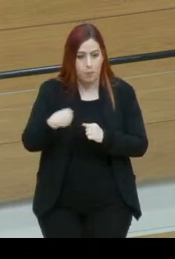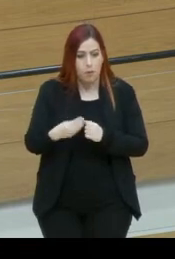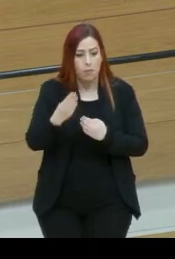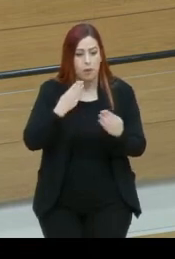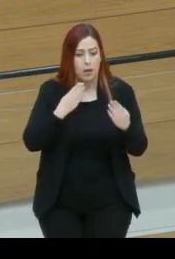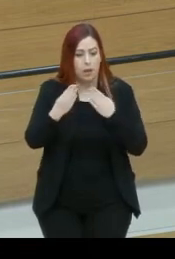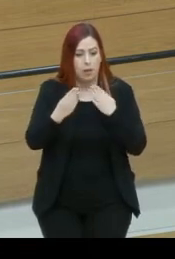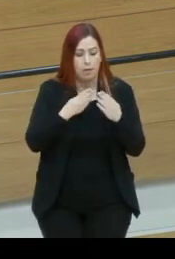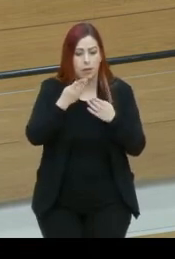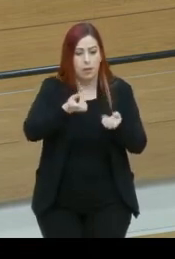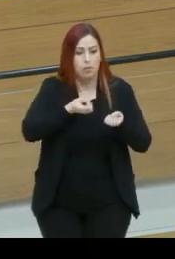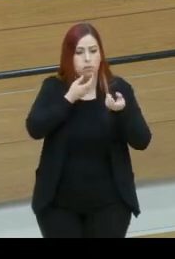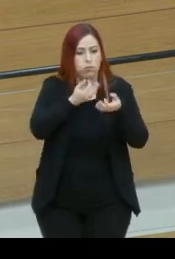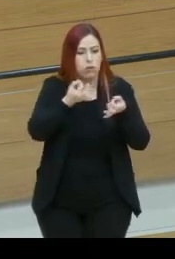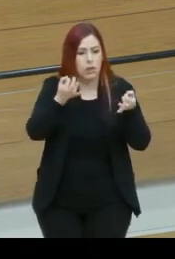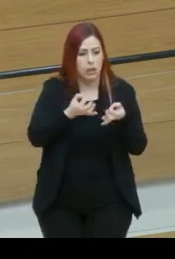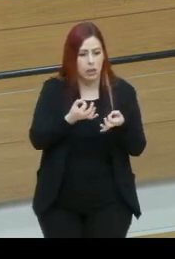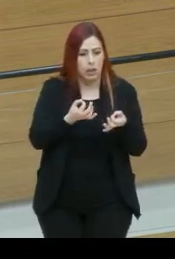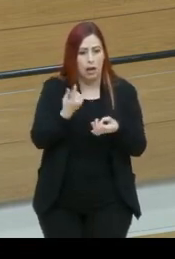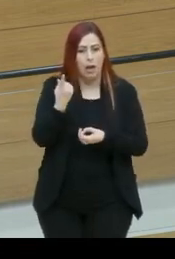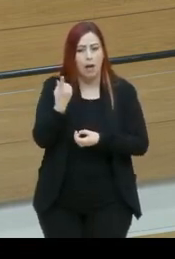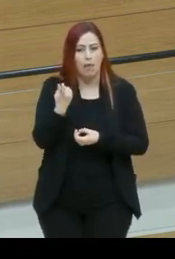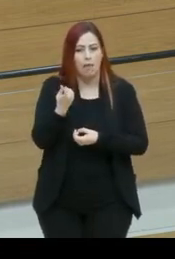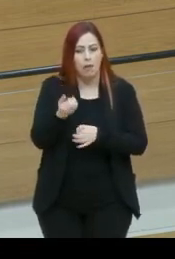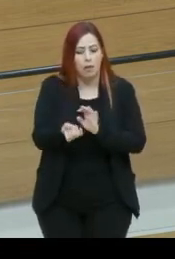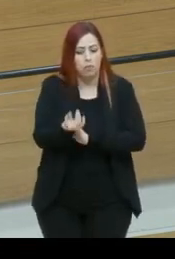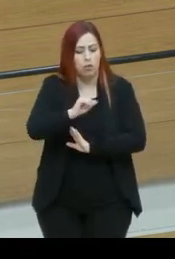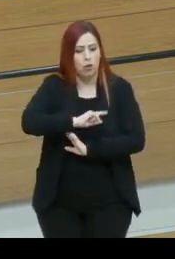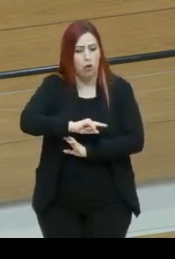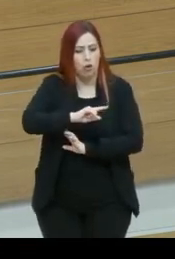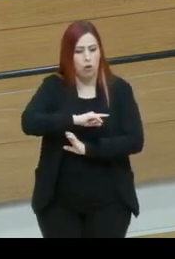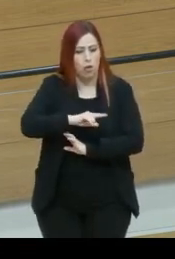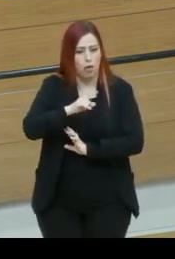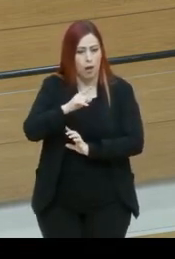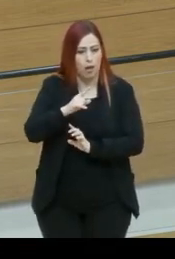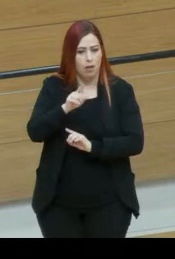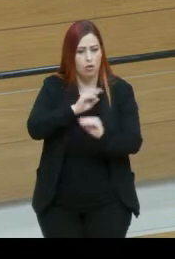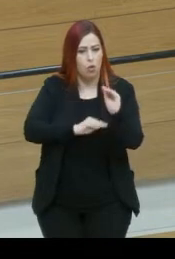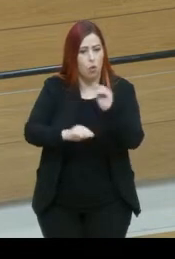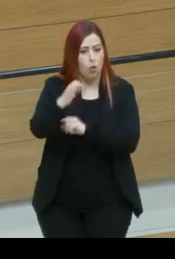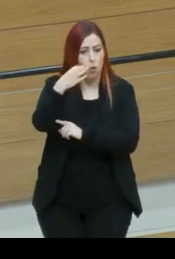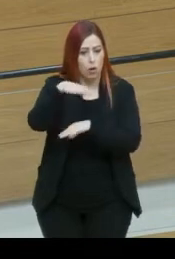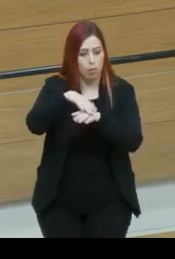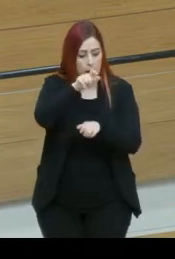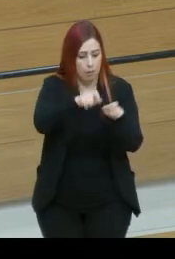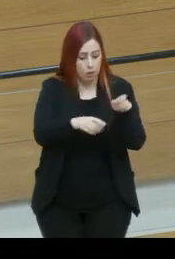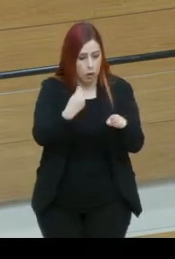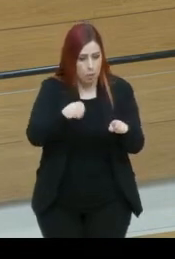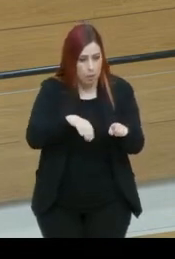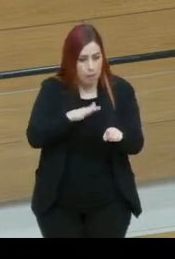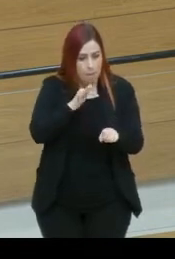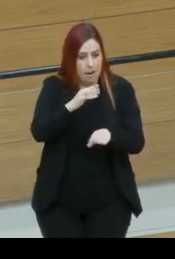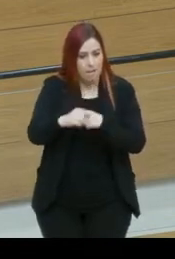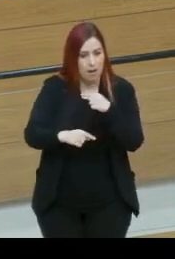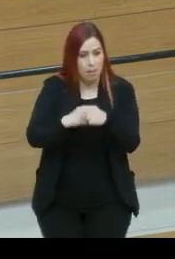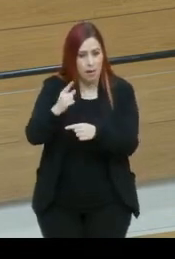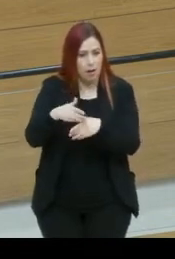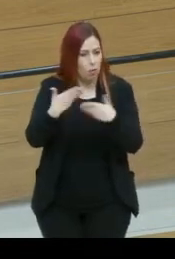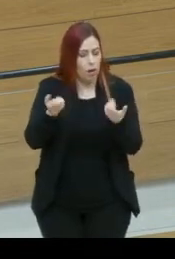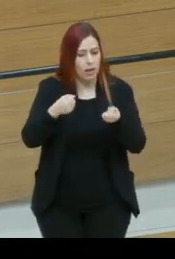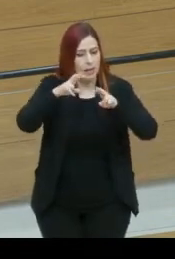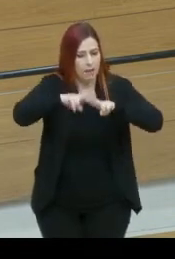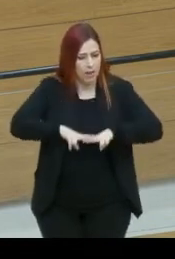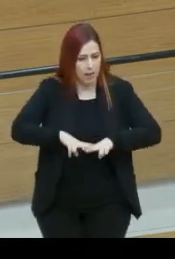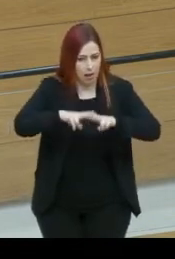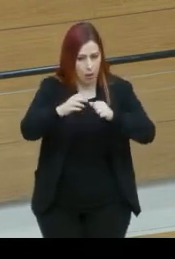entrevista comentaba que hay que concienciar de que la única salida para estas personas y sus familias es la investigación.